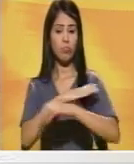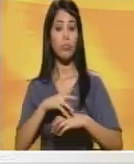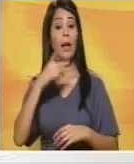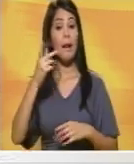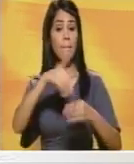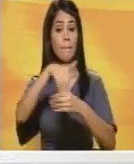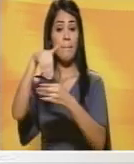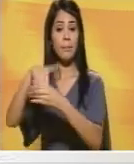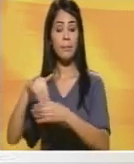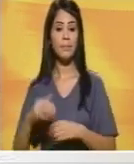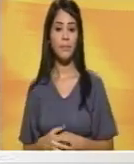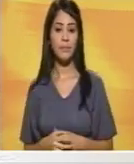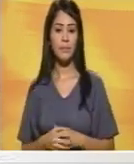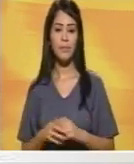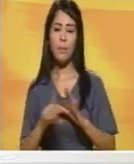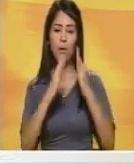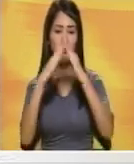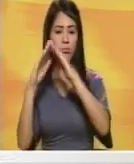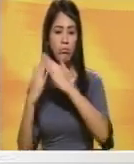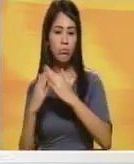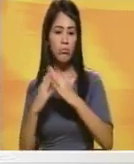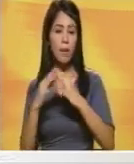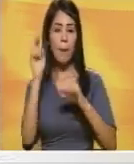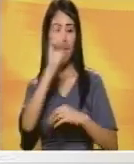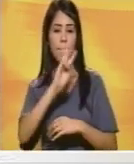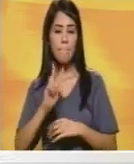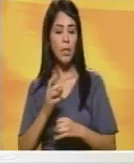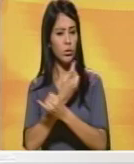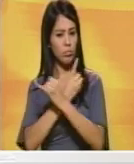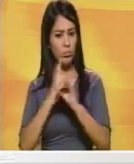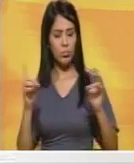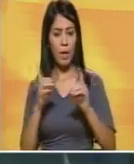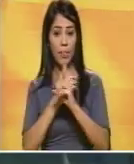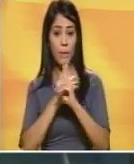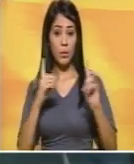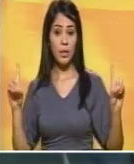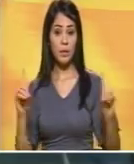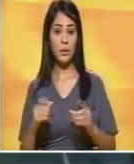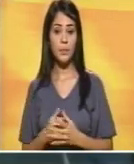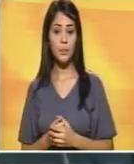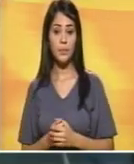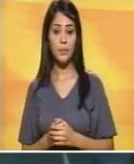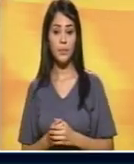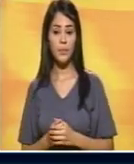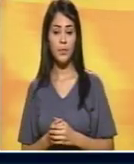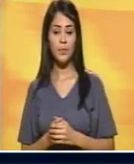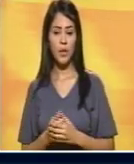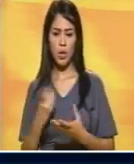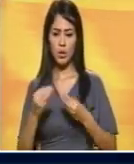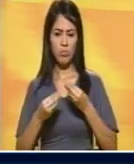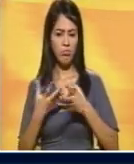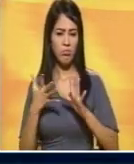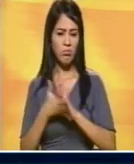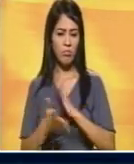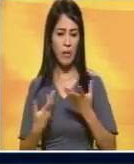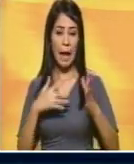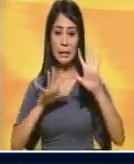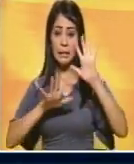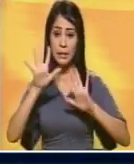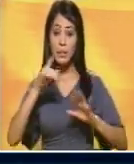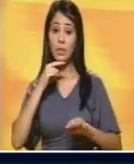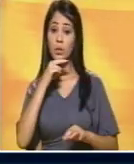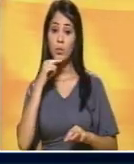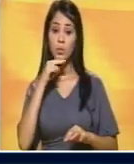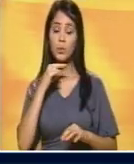regionales prueba a la comunidad internacional que Venezuela es un país democrático. Lo que ocurrirá el 15